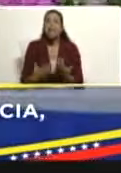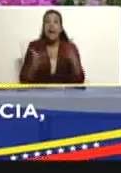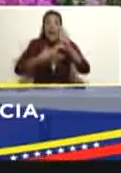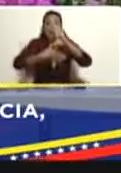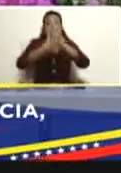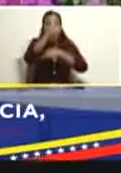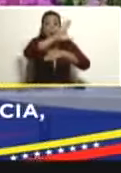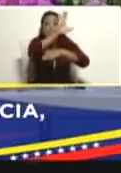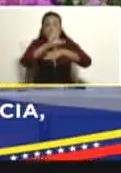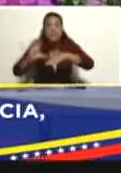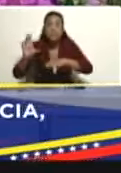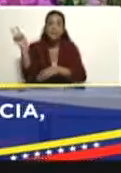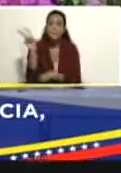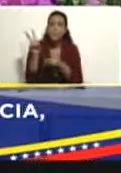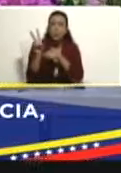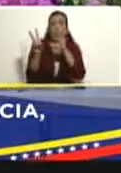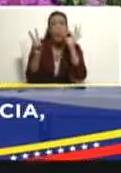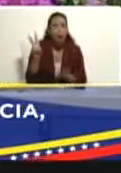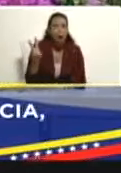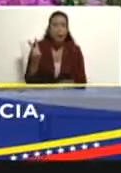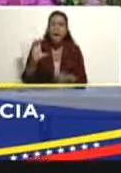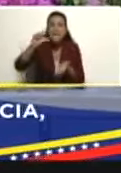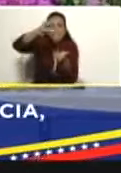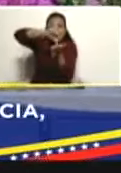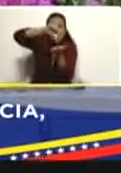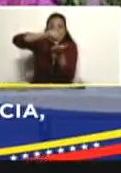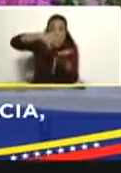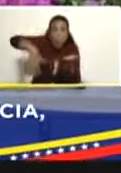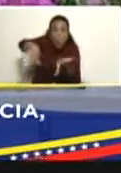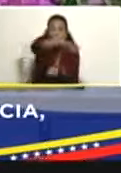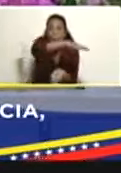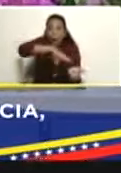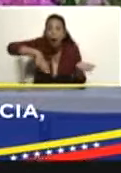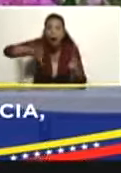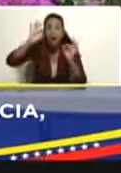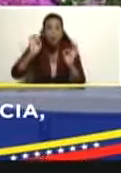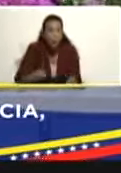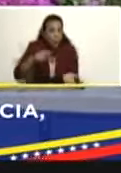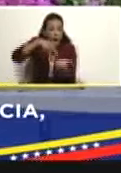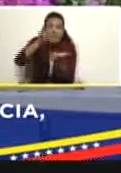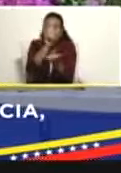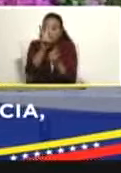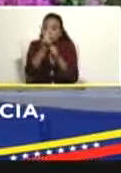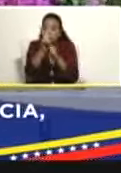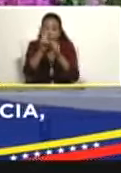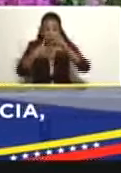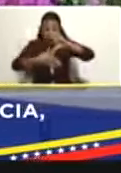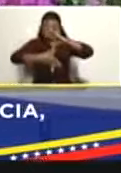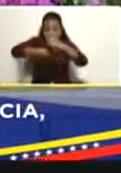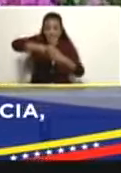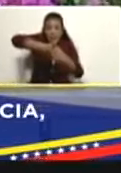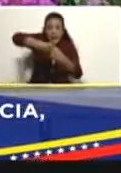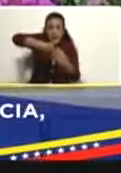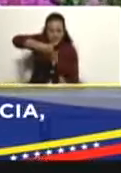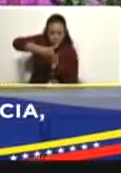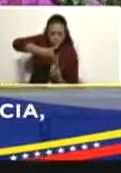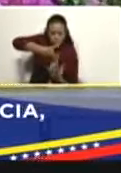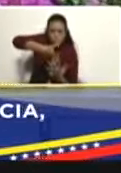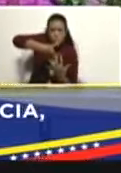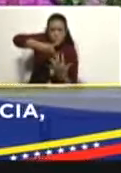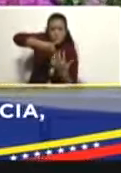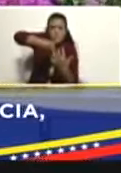latinoamericana, caribeña, Venezuela es centro de lo que es el esfuerzo científico